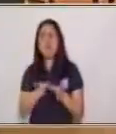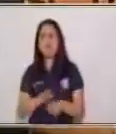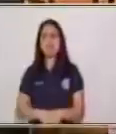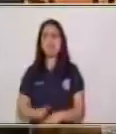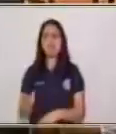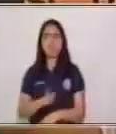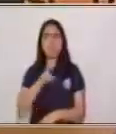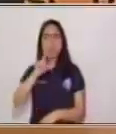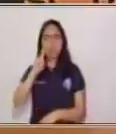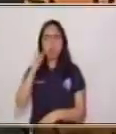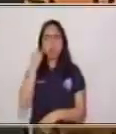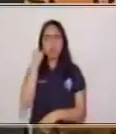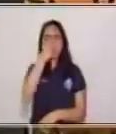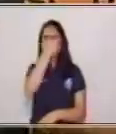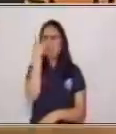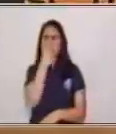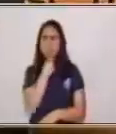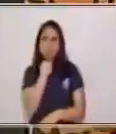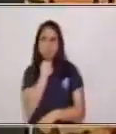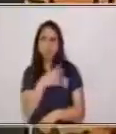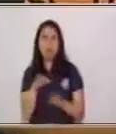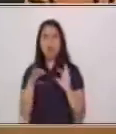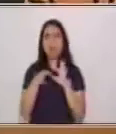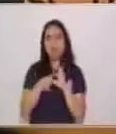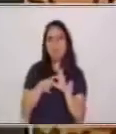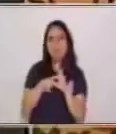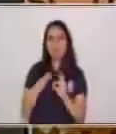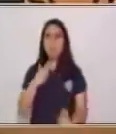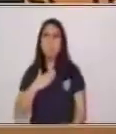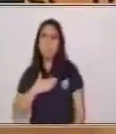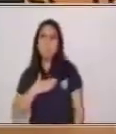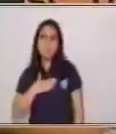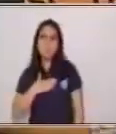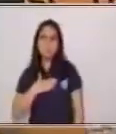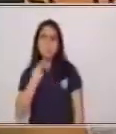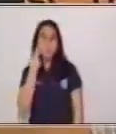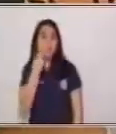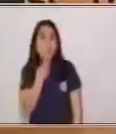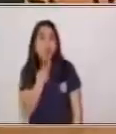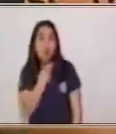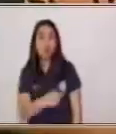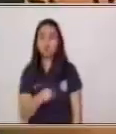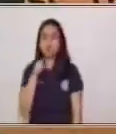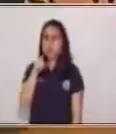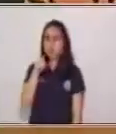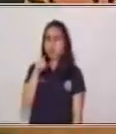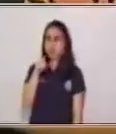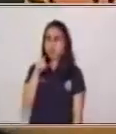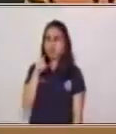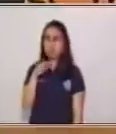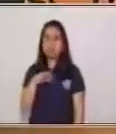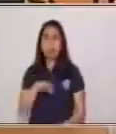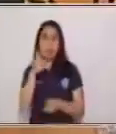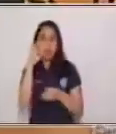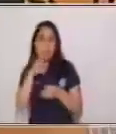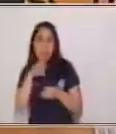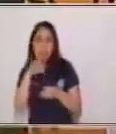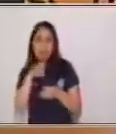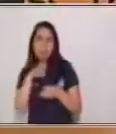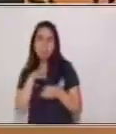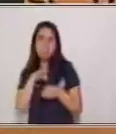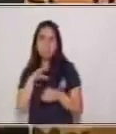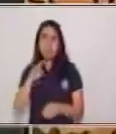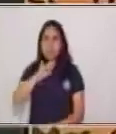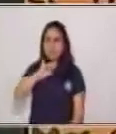mi, vio, te, tú, sal, mar, ti, Ruiz,